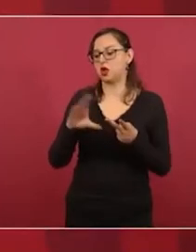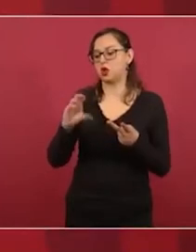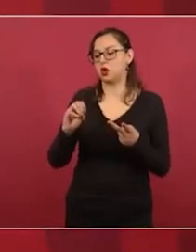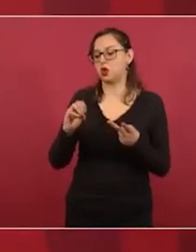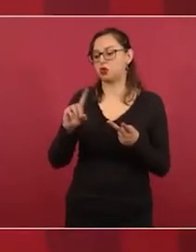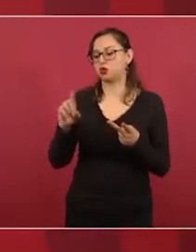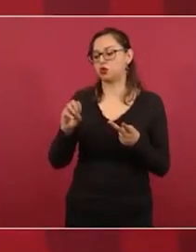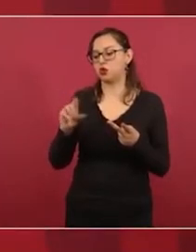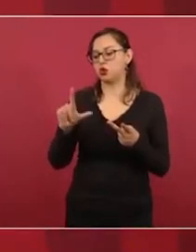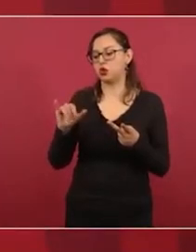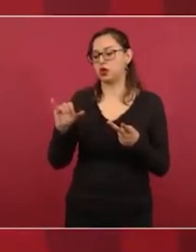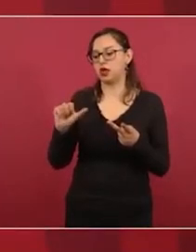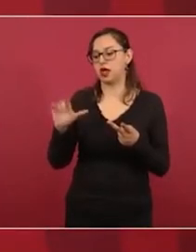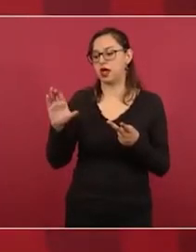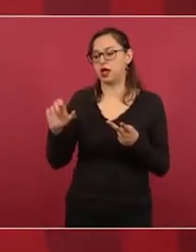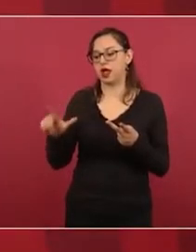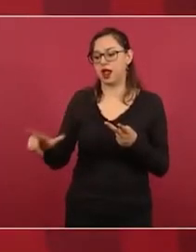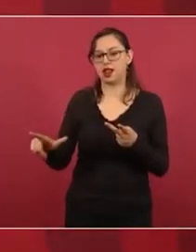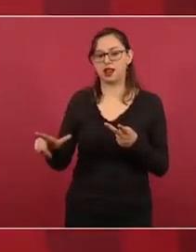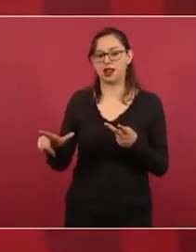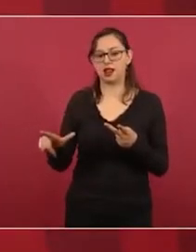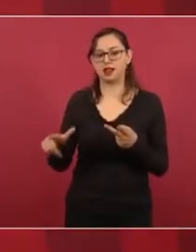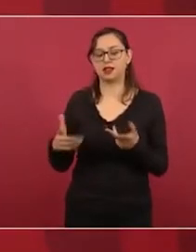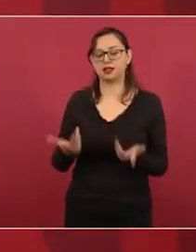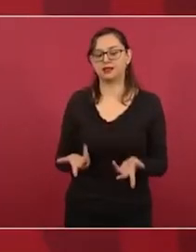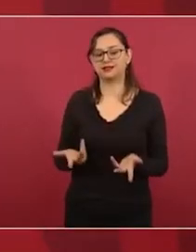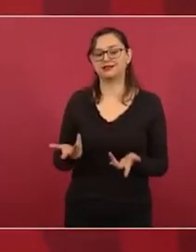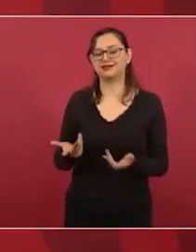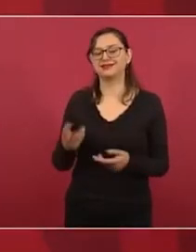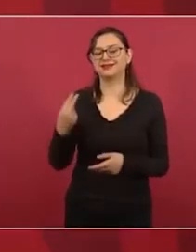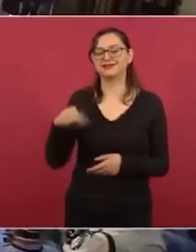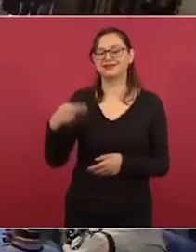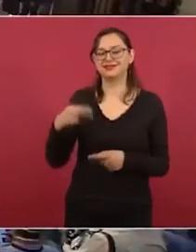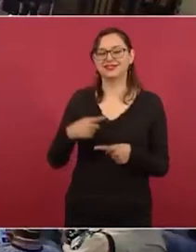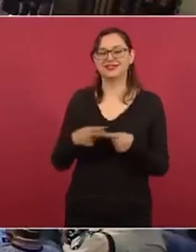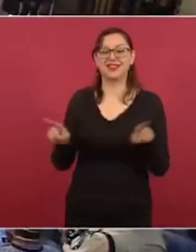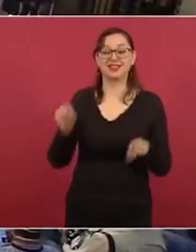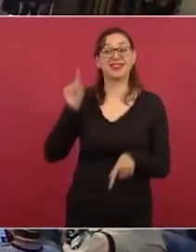sí, pero así se le llama allá, Cosolia.